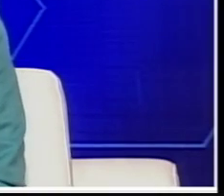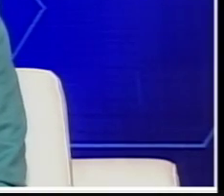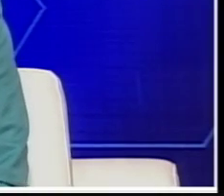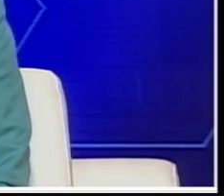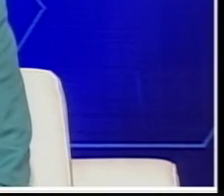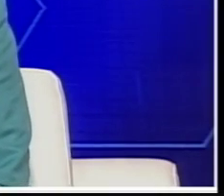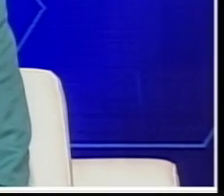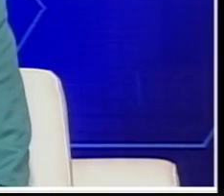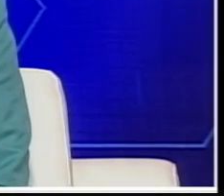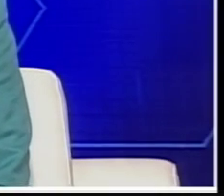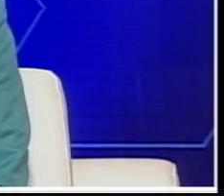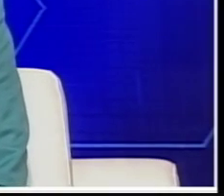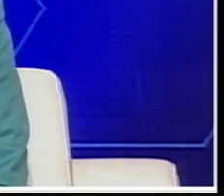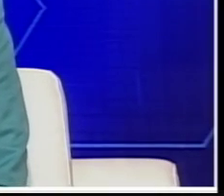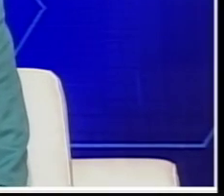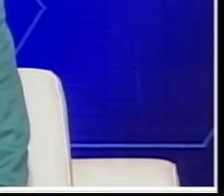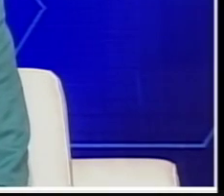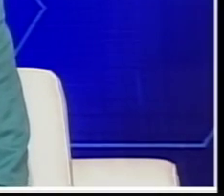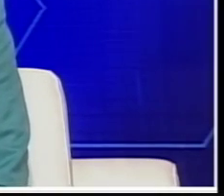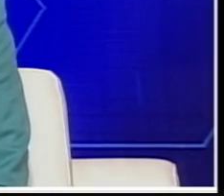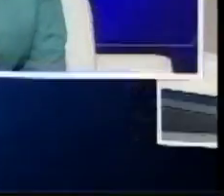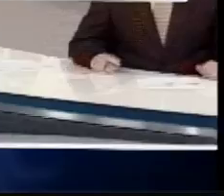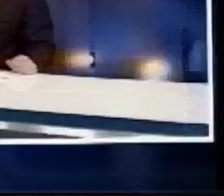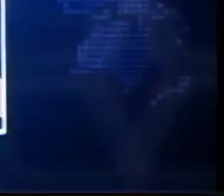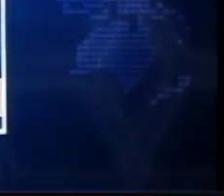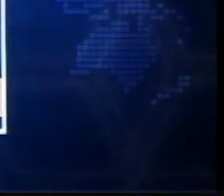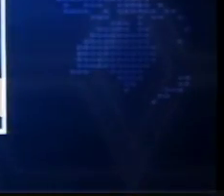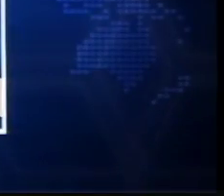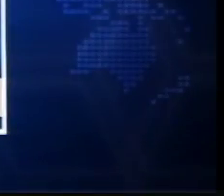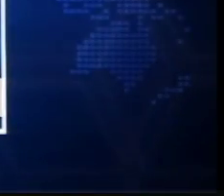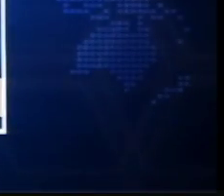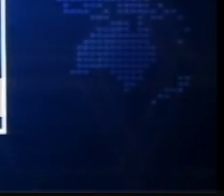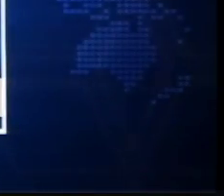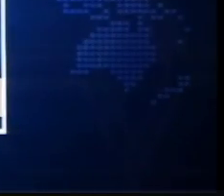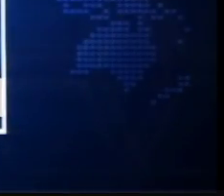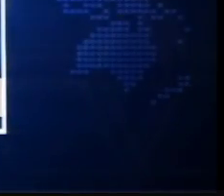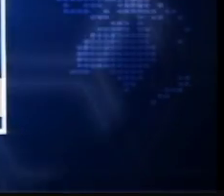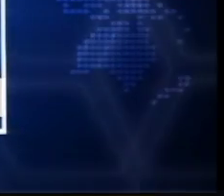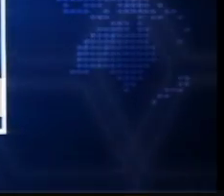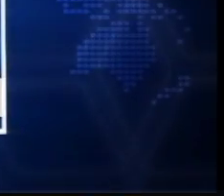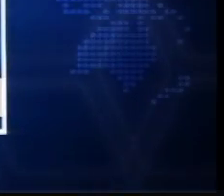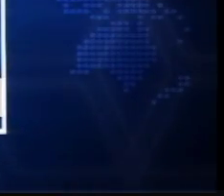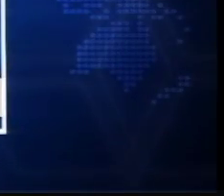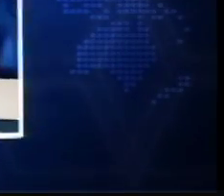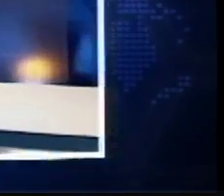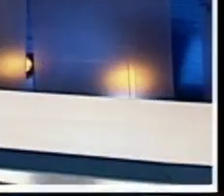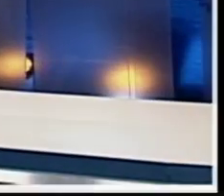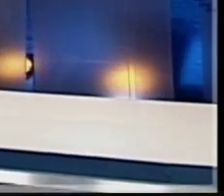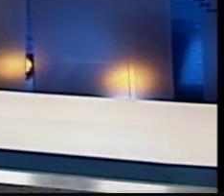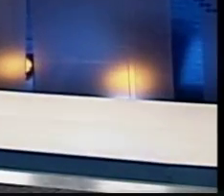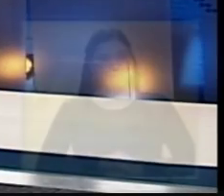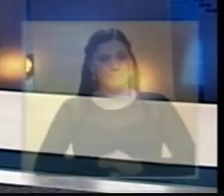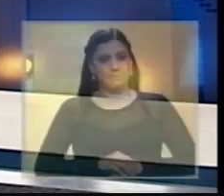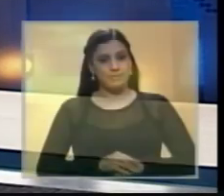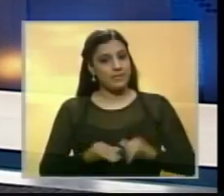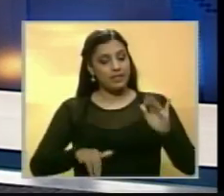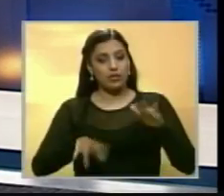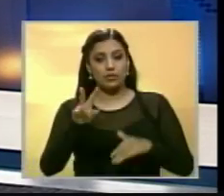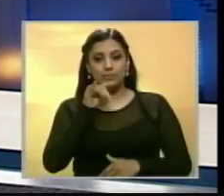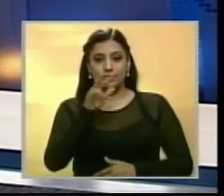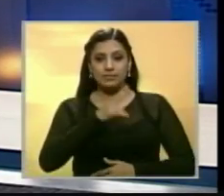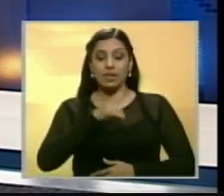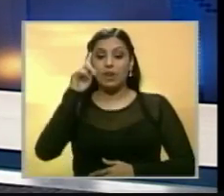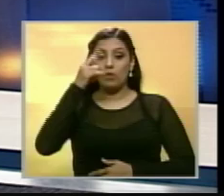gracias a ustedes, como siempre, por habernos acompañado. Que tengan todos feliz tarde, Néstor. Feliz tarde también para ti, Andrina. Amigos, y hasta aquí la presente